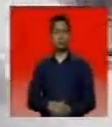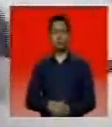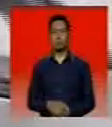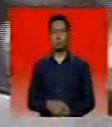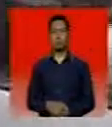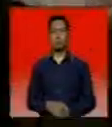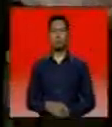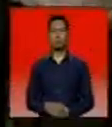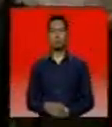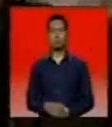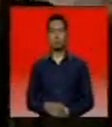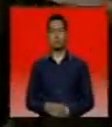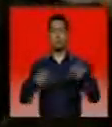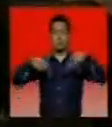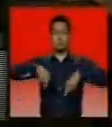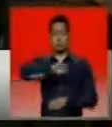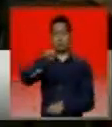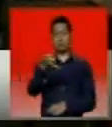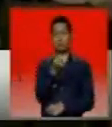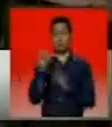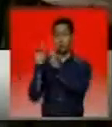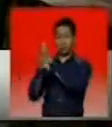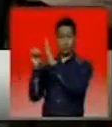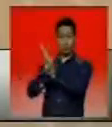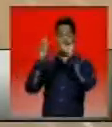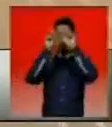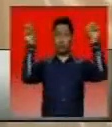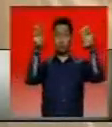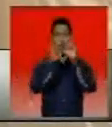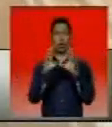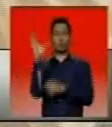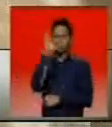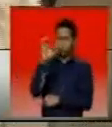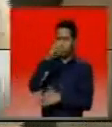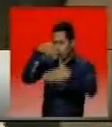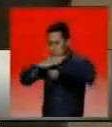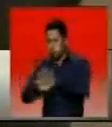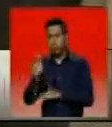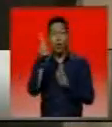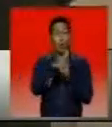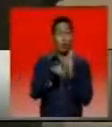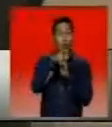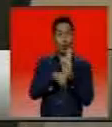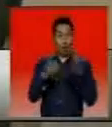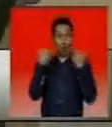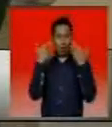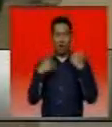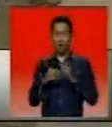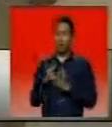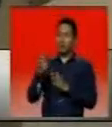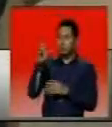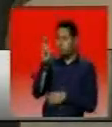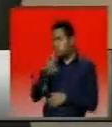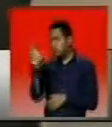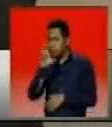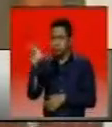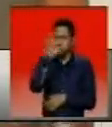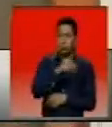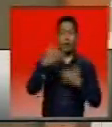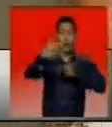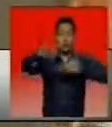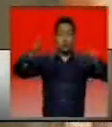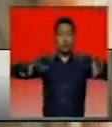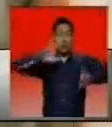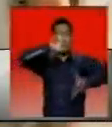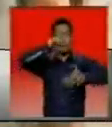OGC. Este jueves, las bodegas de la empresa fueron allanadas en Durán, provincia del Guayas, donde aperturaron 3 contenedores que la compañía